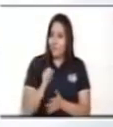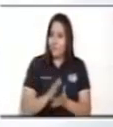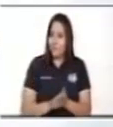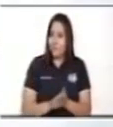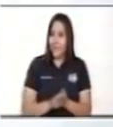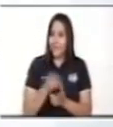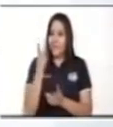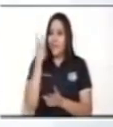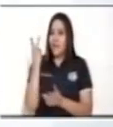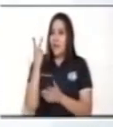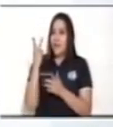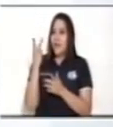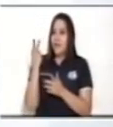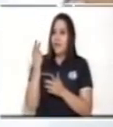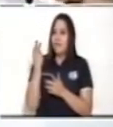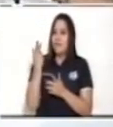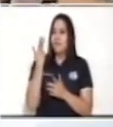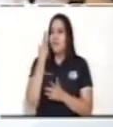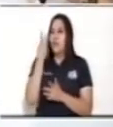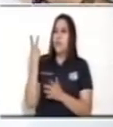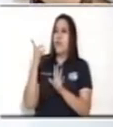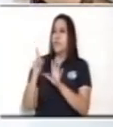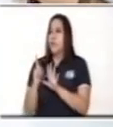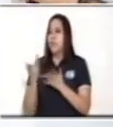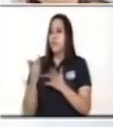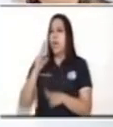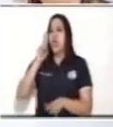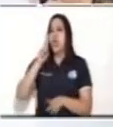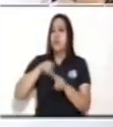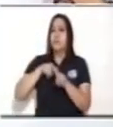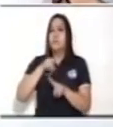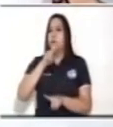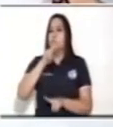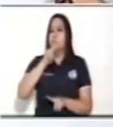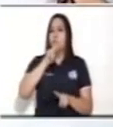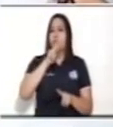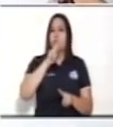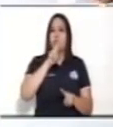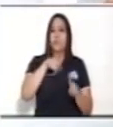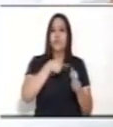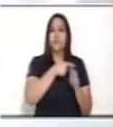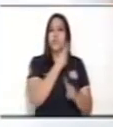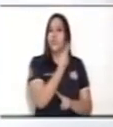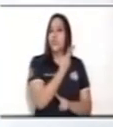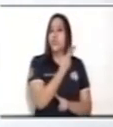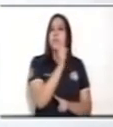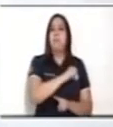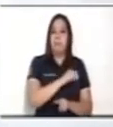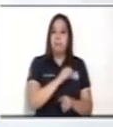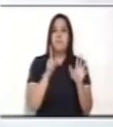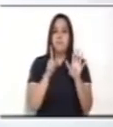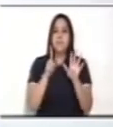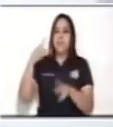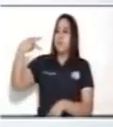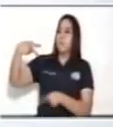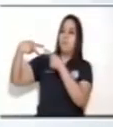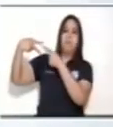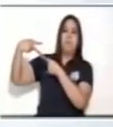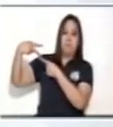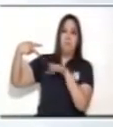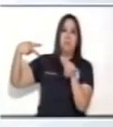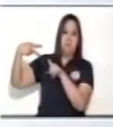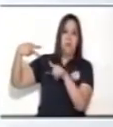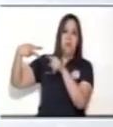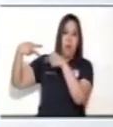¿Nos da seis también? Probemos. Dos más dos, cuatro. Y cinco y seis. Sí, muy bien.